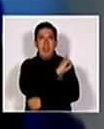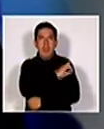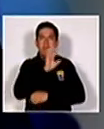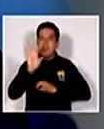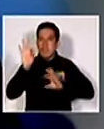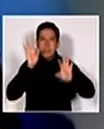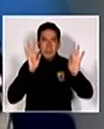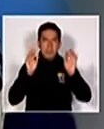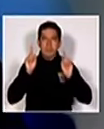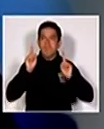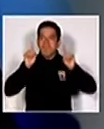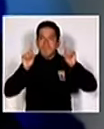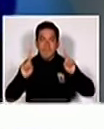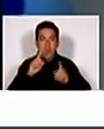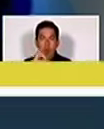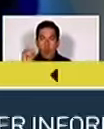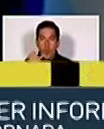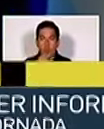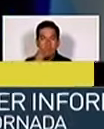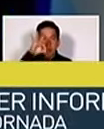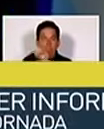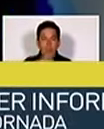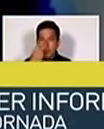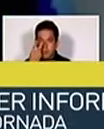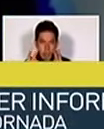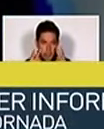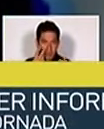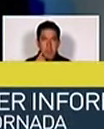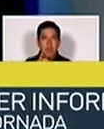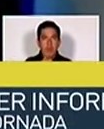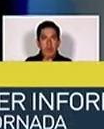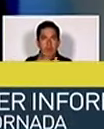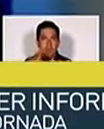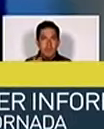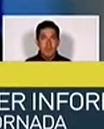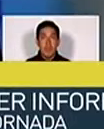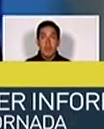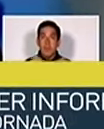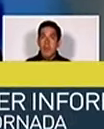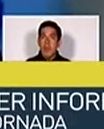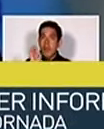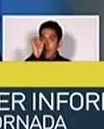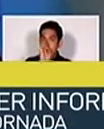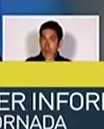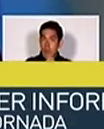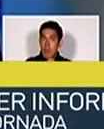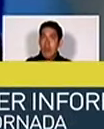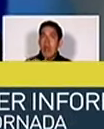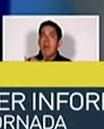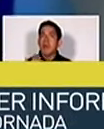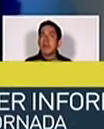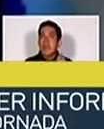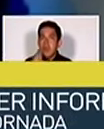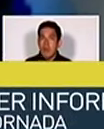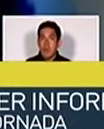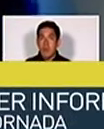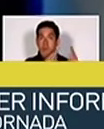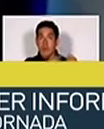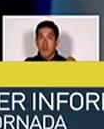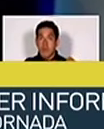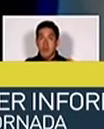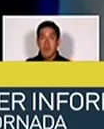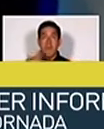en todas las juntas receptoras del voto. Ecuador merece la responsabilidad ética de sus actores